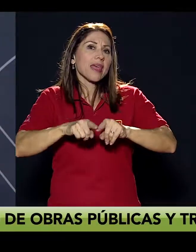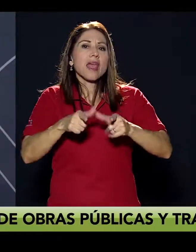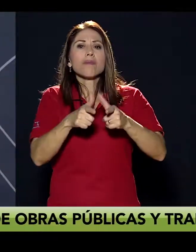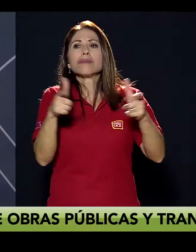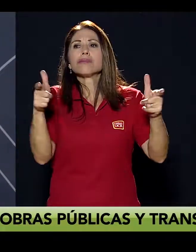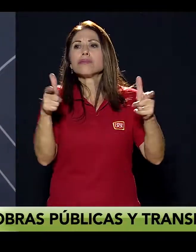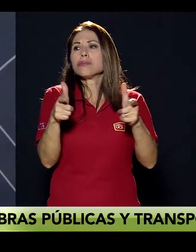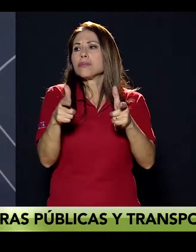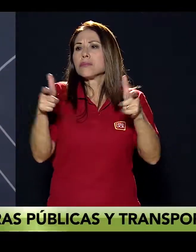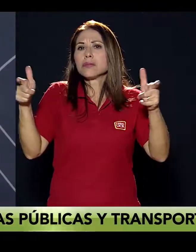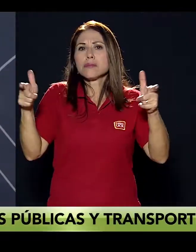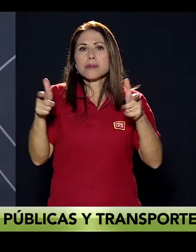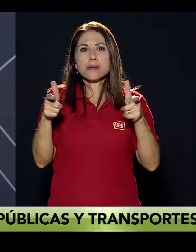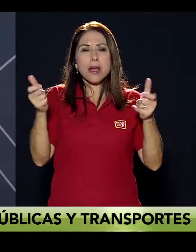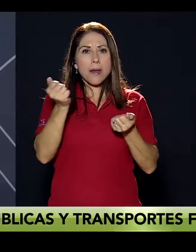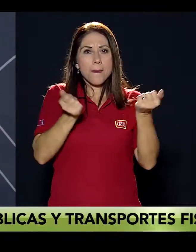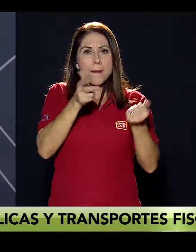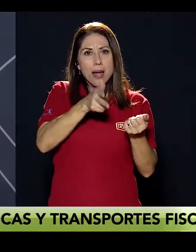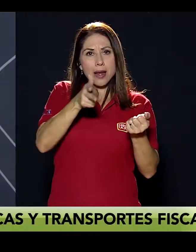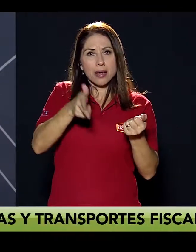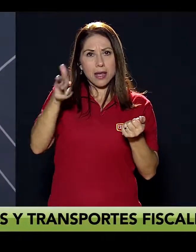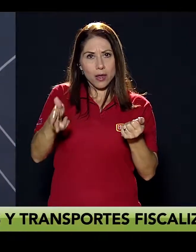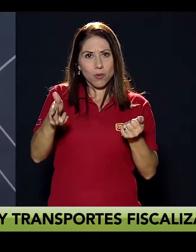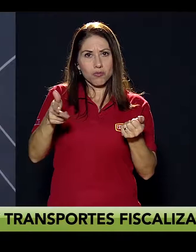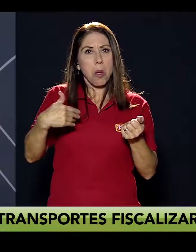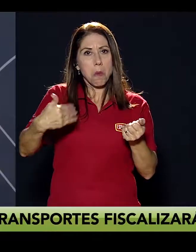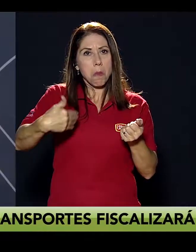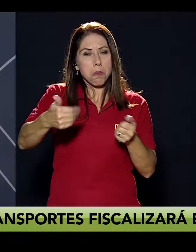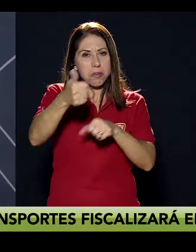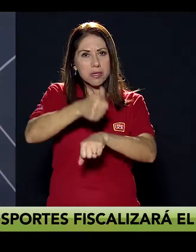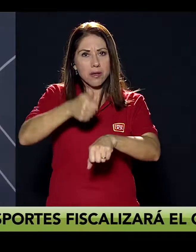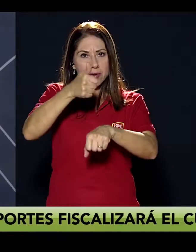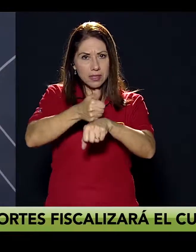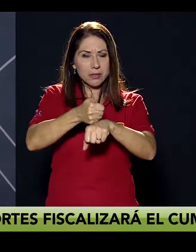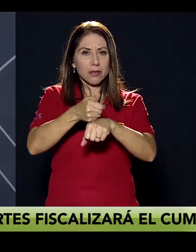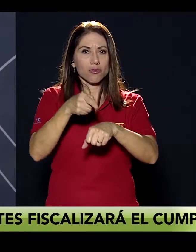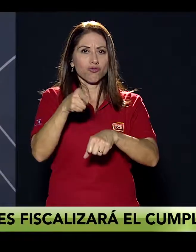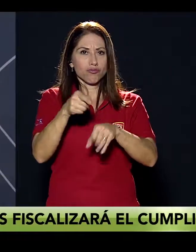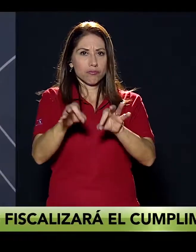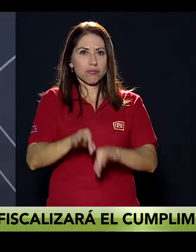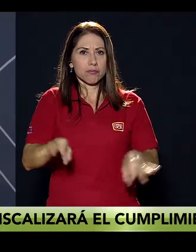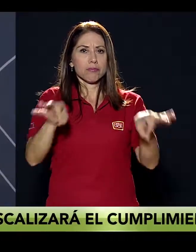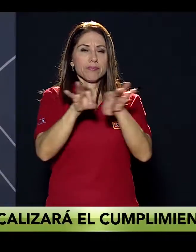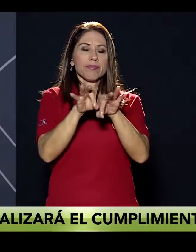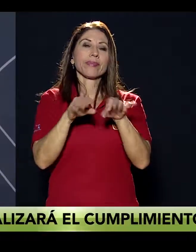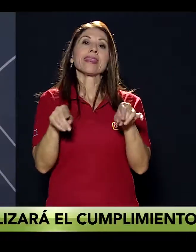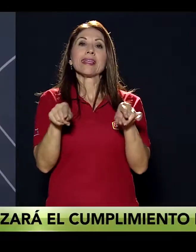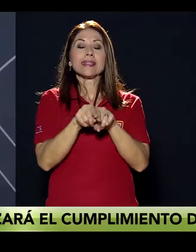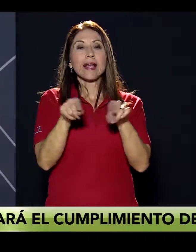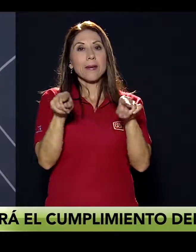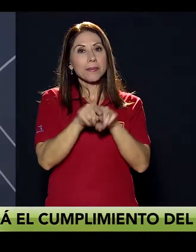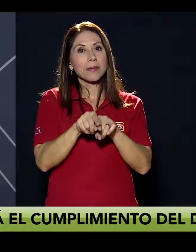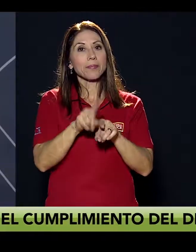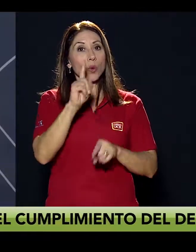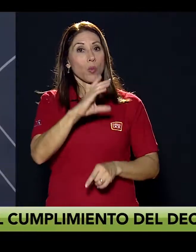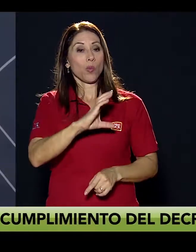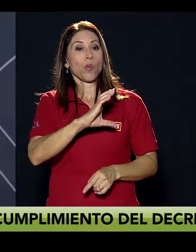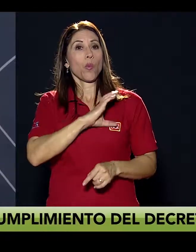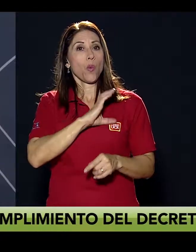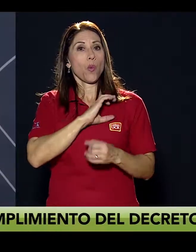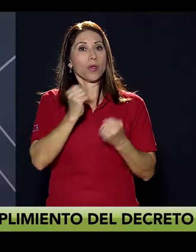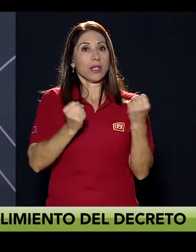así van a ir estableciendo. Ese es un elemento importante. Y luego el poder el inspector